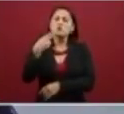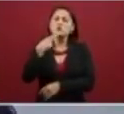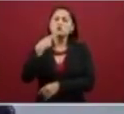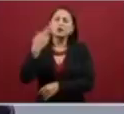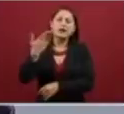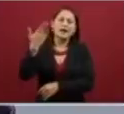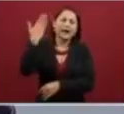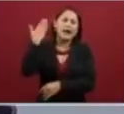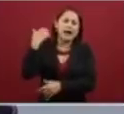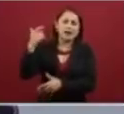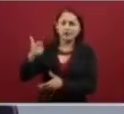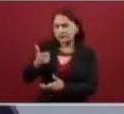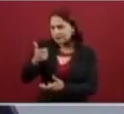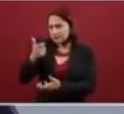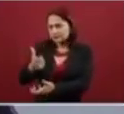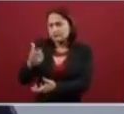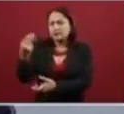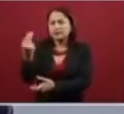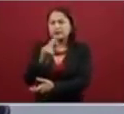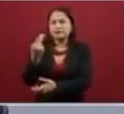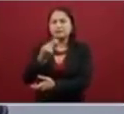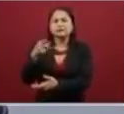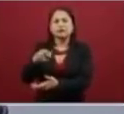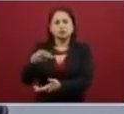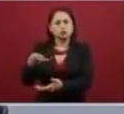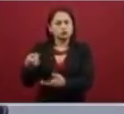inversión. Sin embargo,